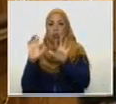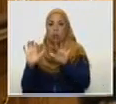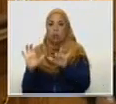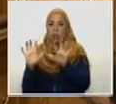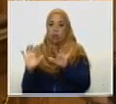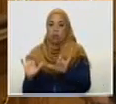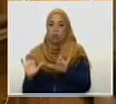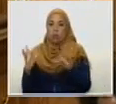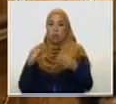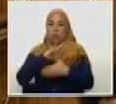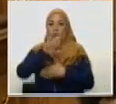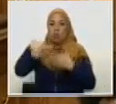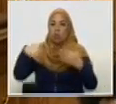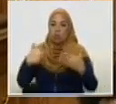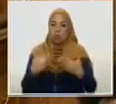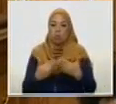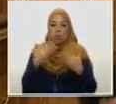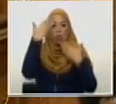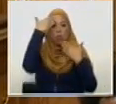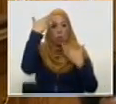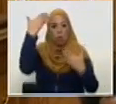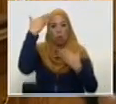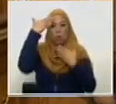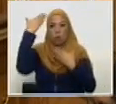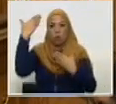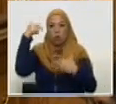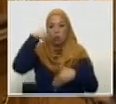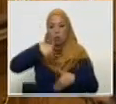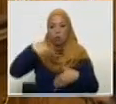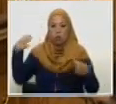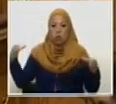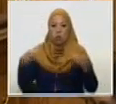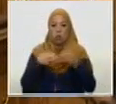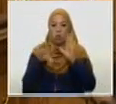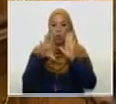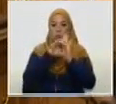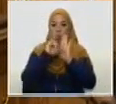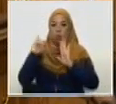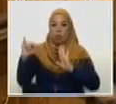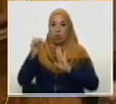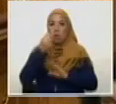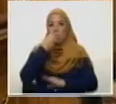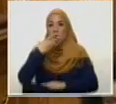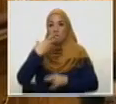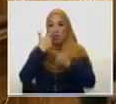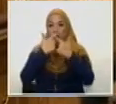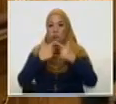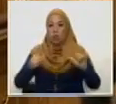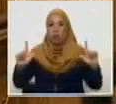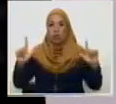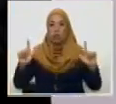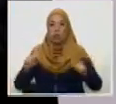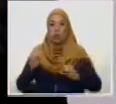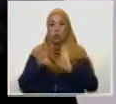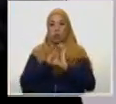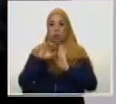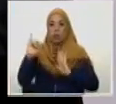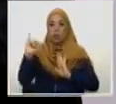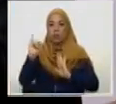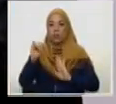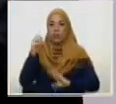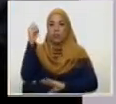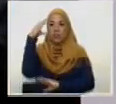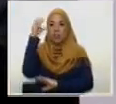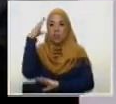camaradas, todos y todas, miembros de esta soberana Asamblea Nacional Constituyente.